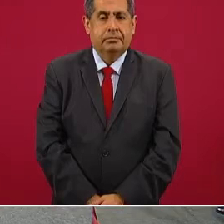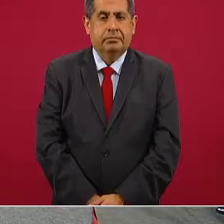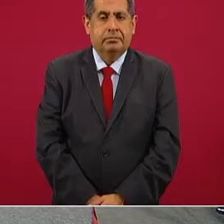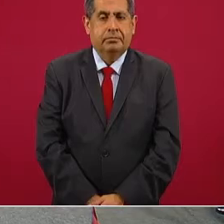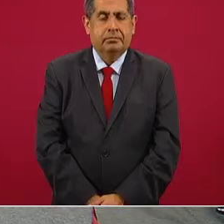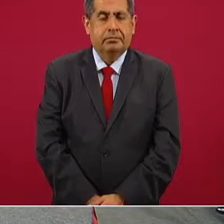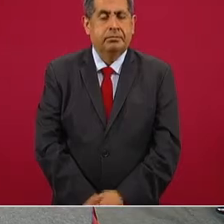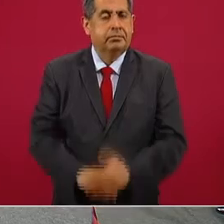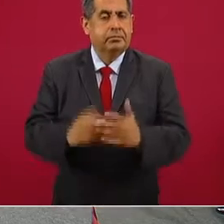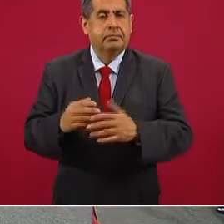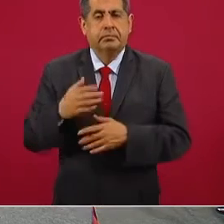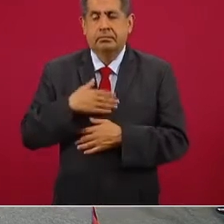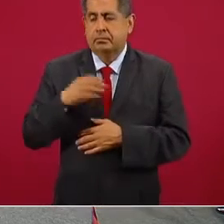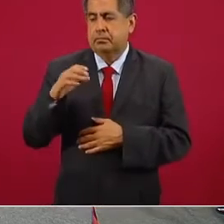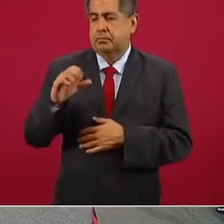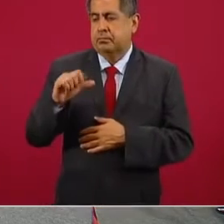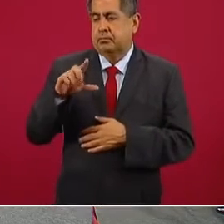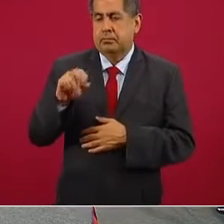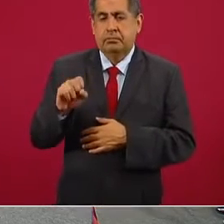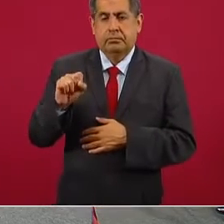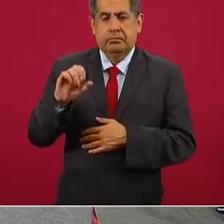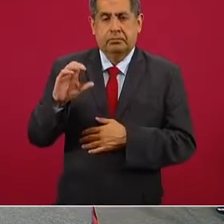¿Qué tal, presidente? Carlos Calzada,